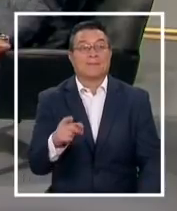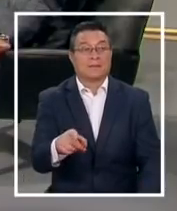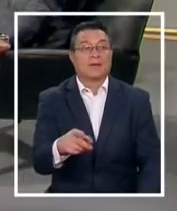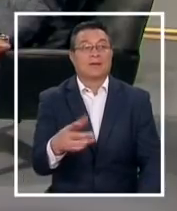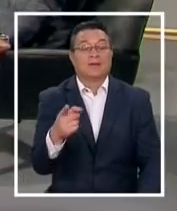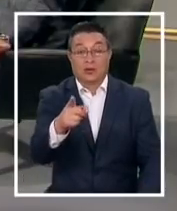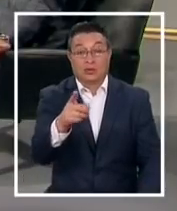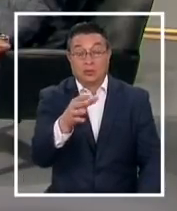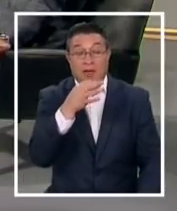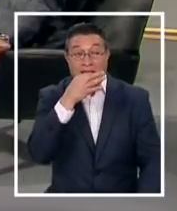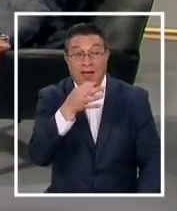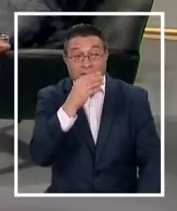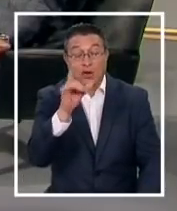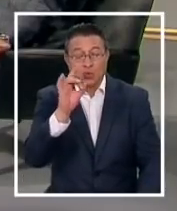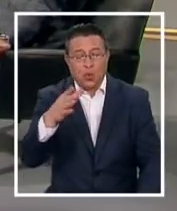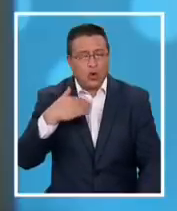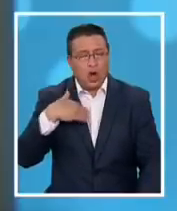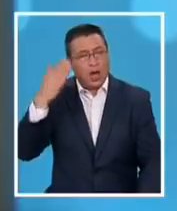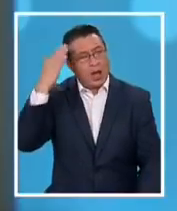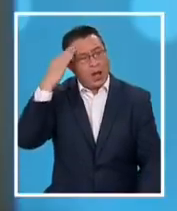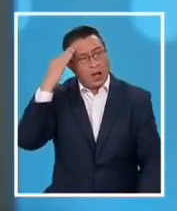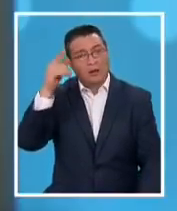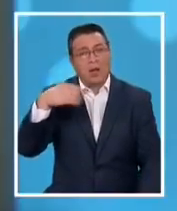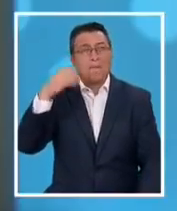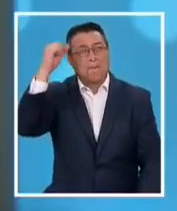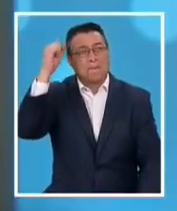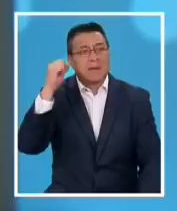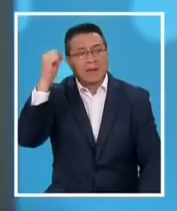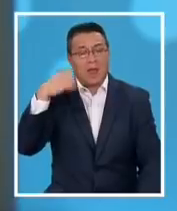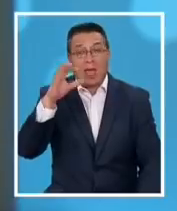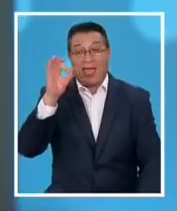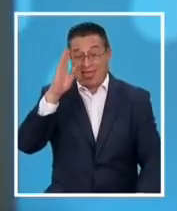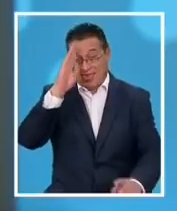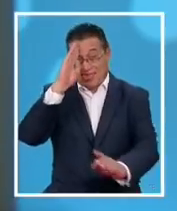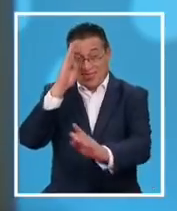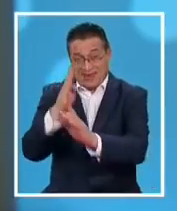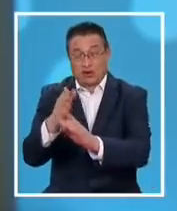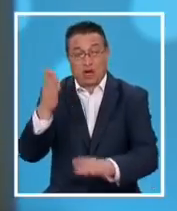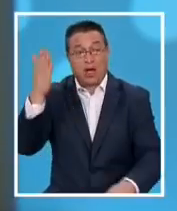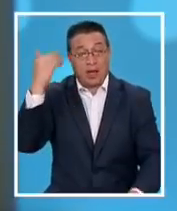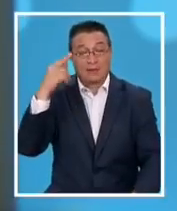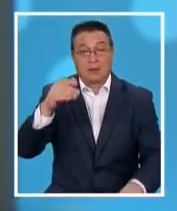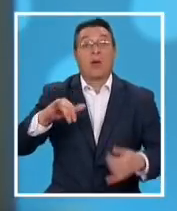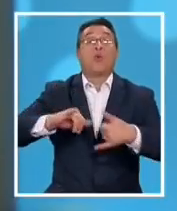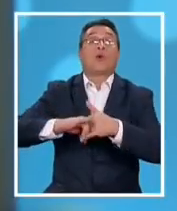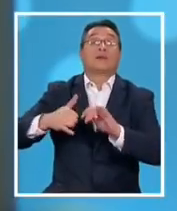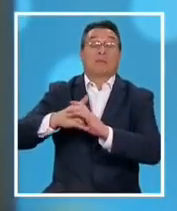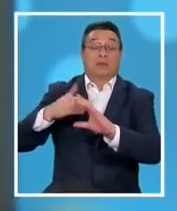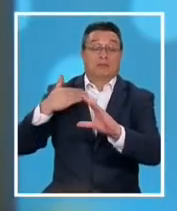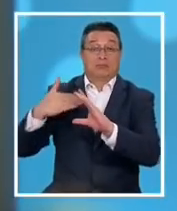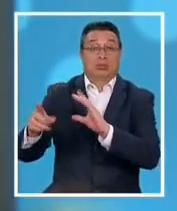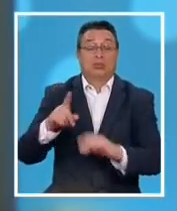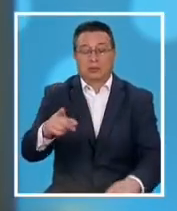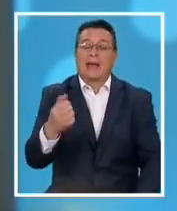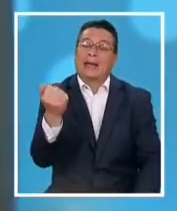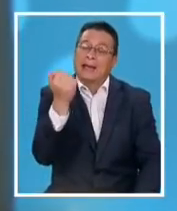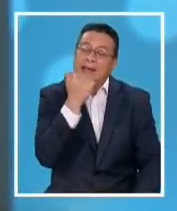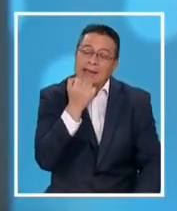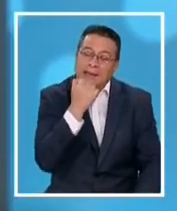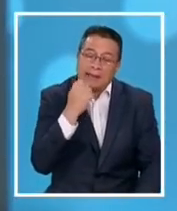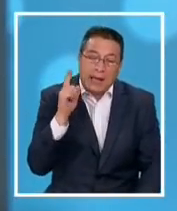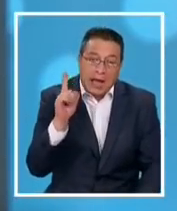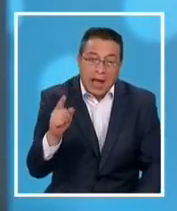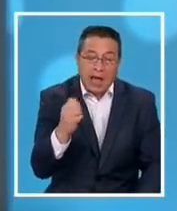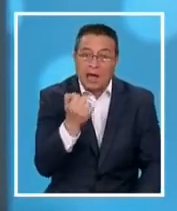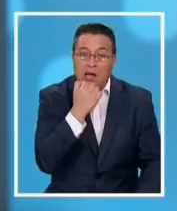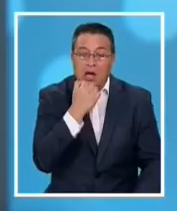lo que tú estás hablando, lo único que recuerdo yo le he dicho al presidente Piñera directamente a través del WhatsApp es que no cometiera el error